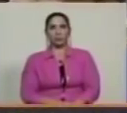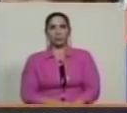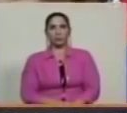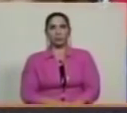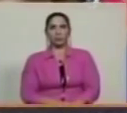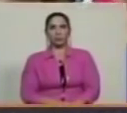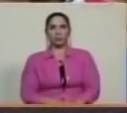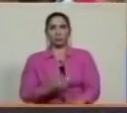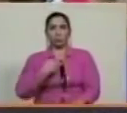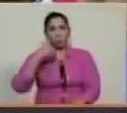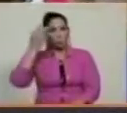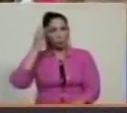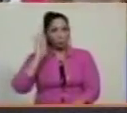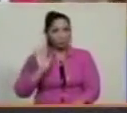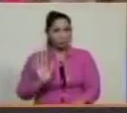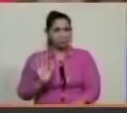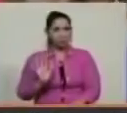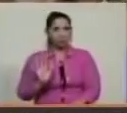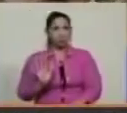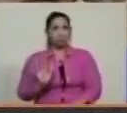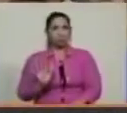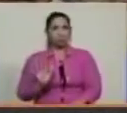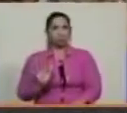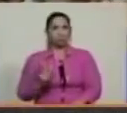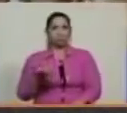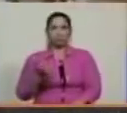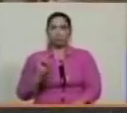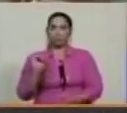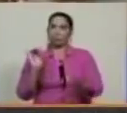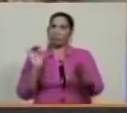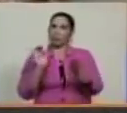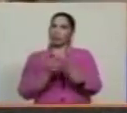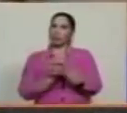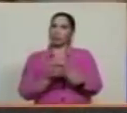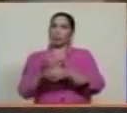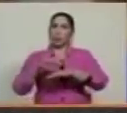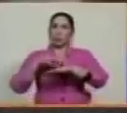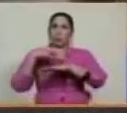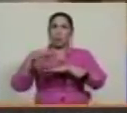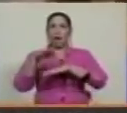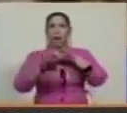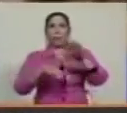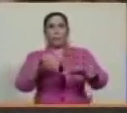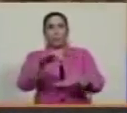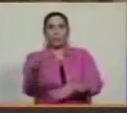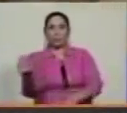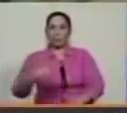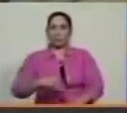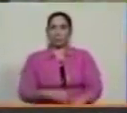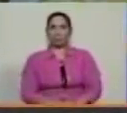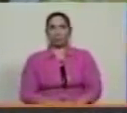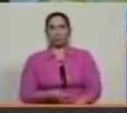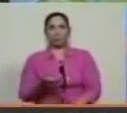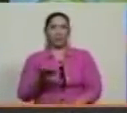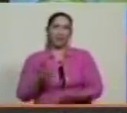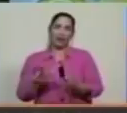Yo creo que escucho una compañera que dice que no los dejan avanzar más. Eso es relativo.